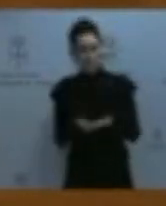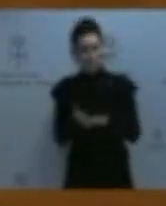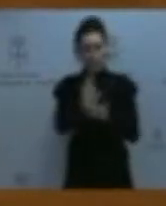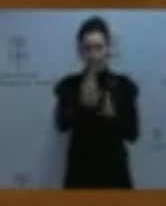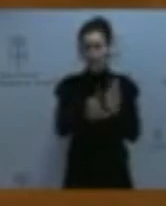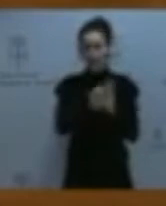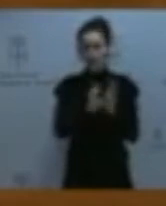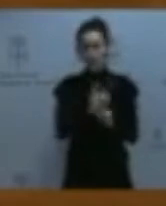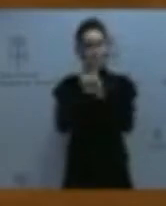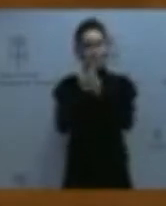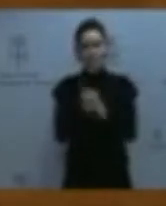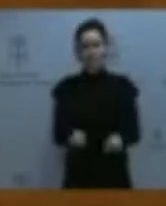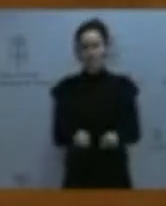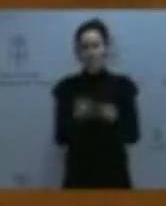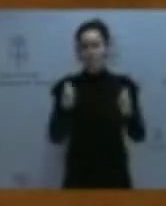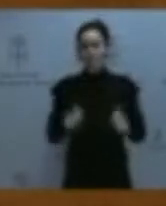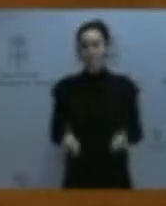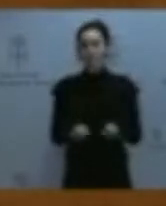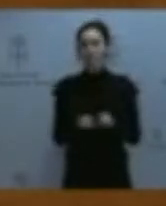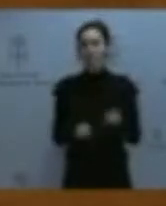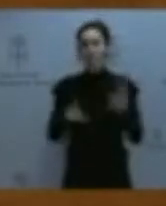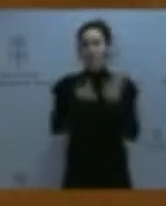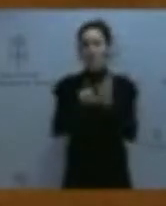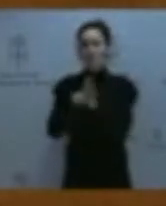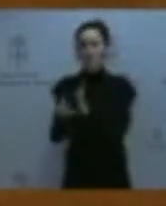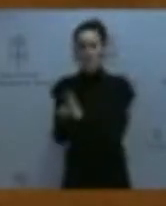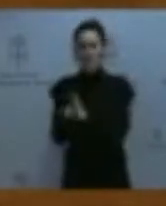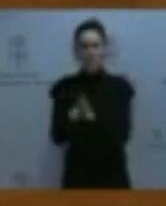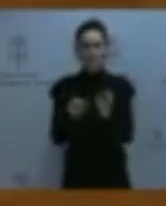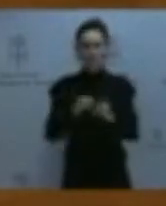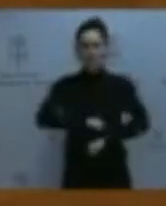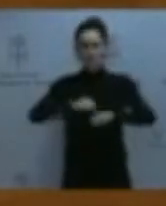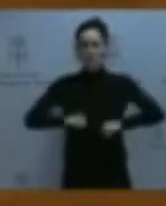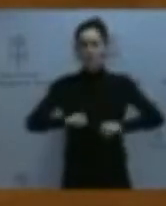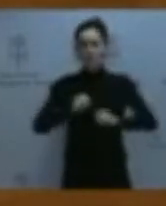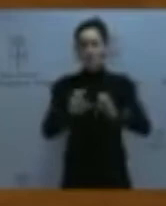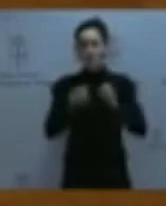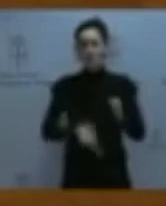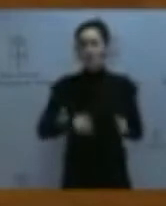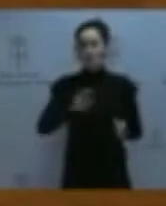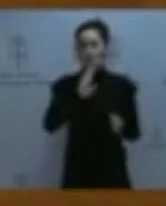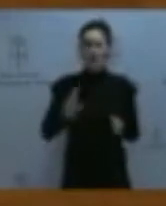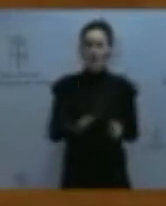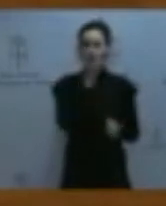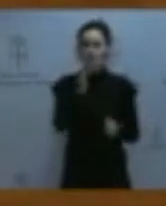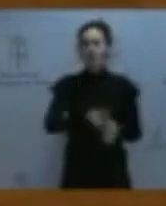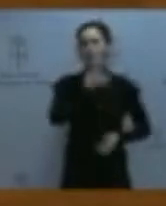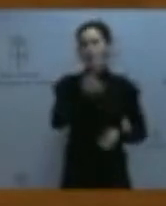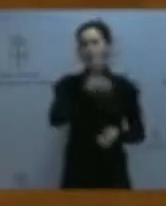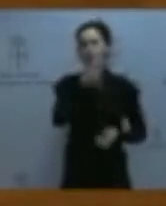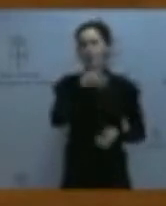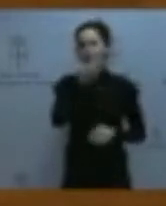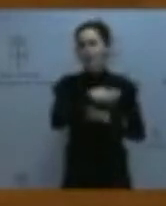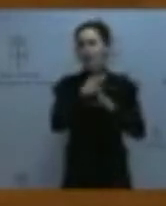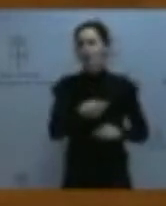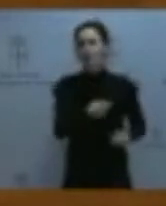choca un poco con aquel discurso de la diarrea legislativa en la que parecía estar anclada esta Junta General, dentro de ese medido discurso que ahora ronda por